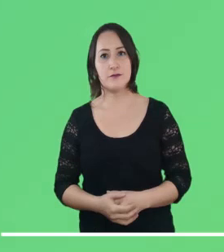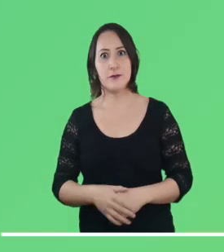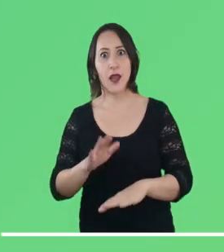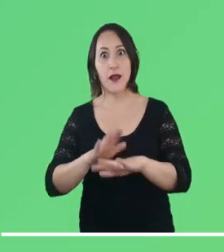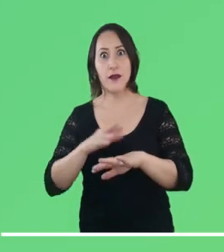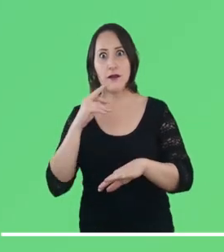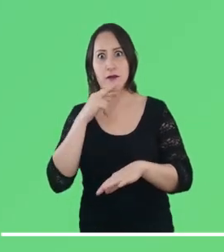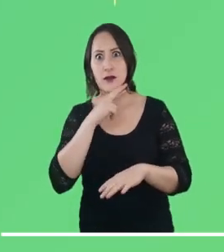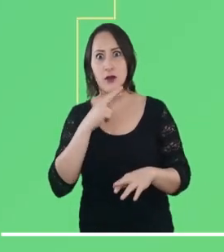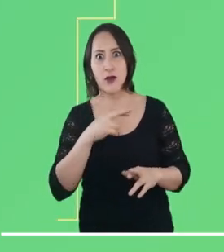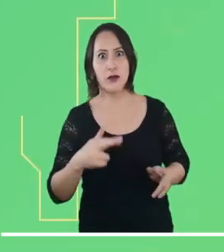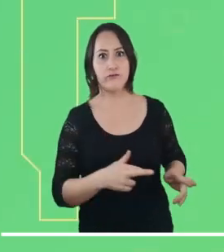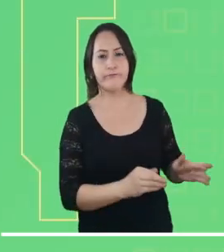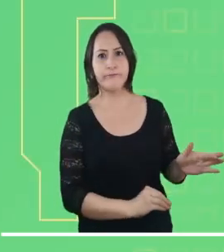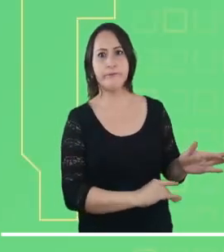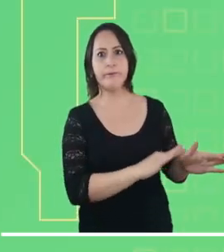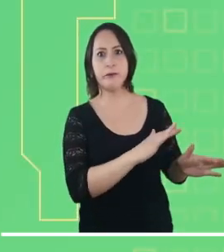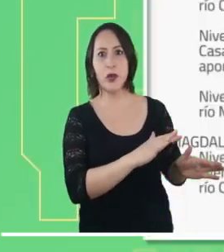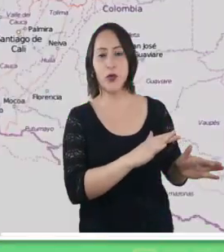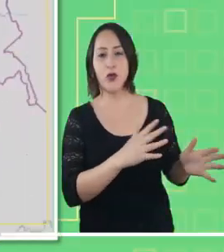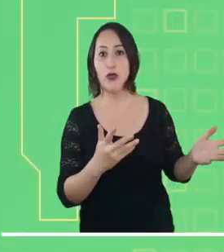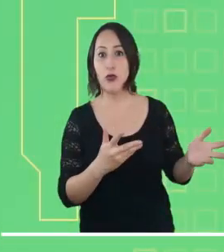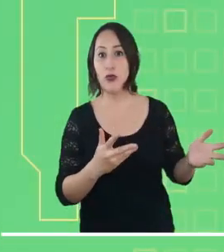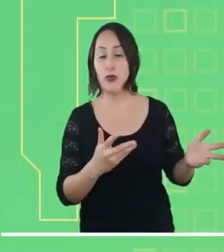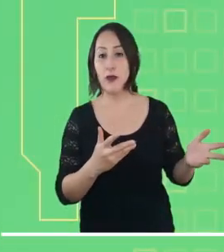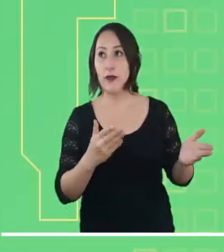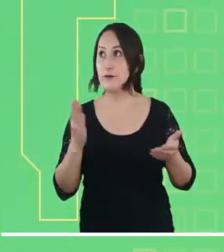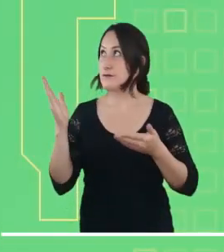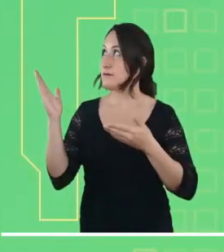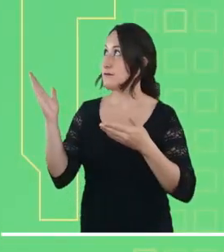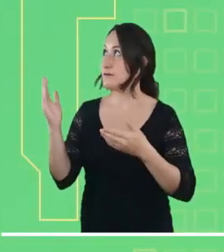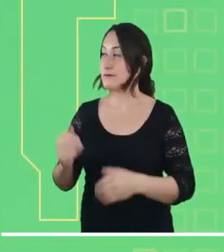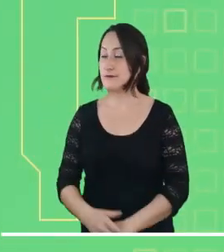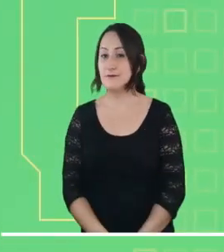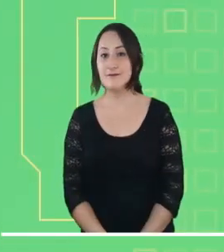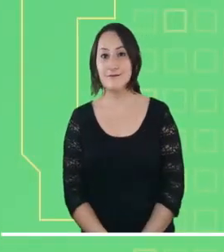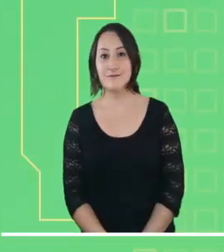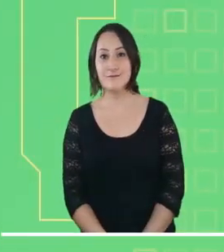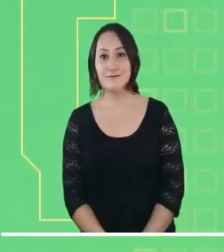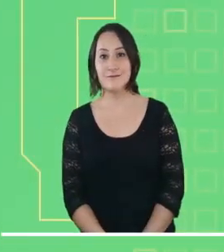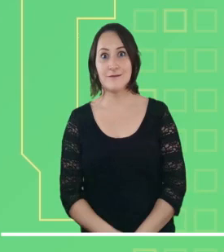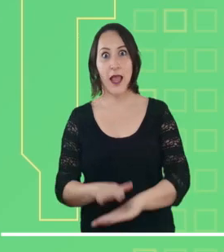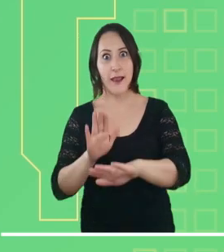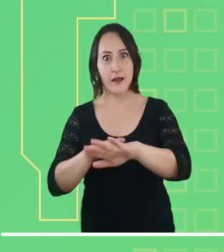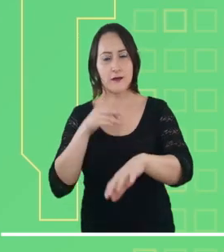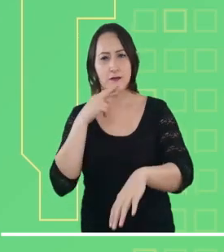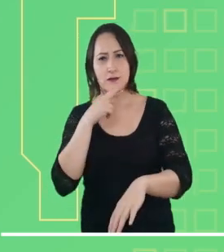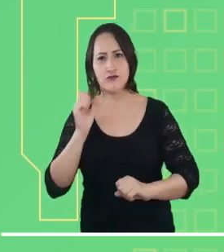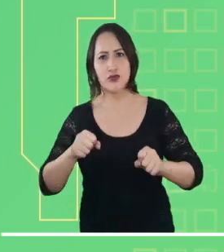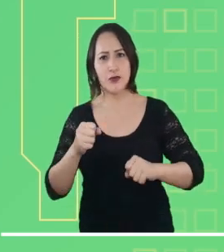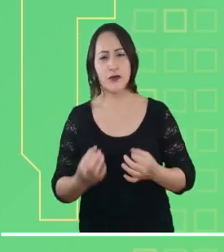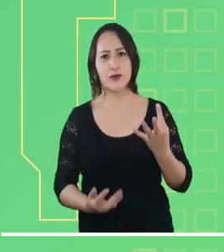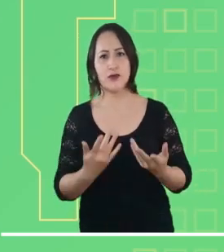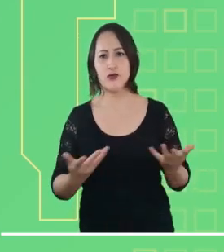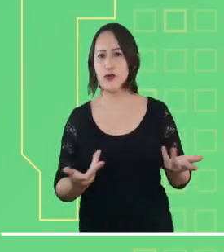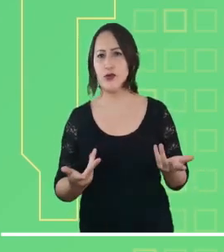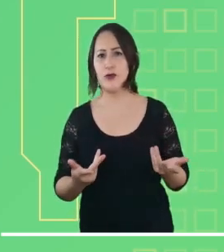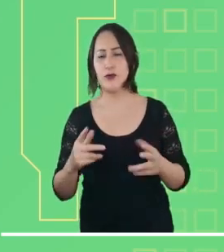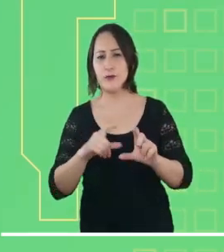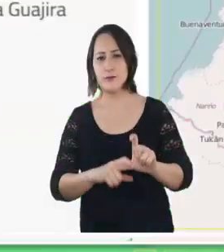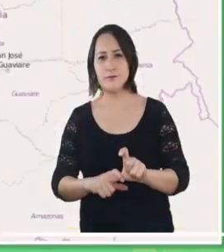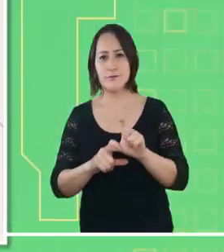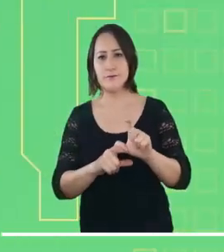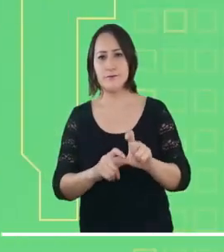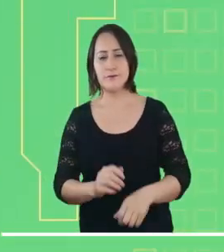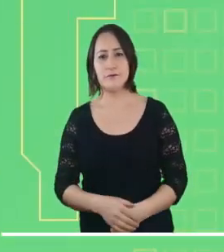Veamos ahora las alertas que se encuentran activas. Persiste la alerta roja por creciente súbita en el río Cravo Sur.